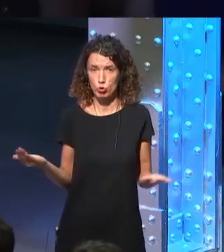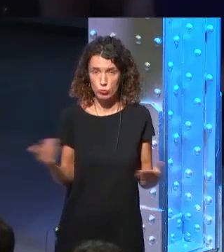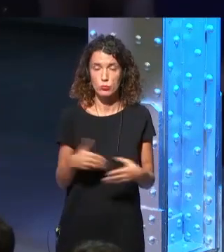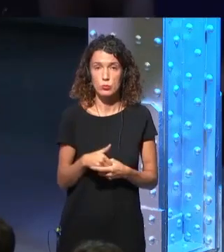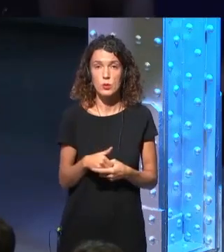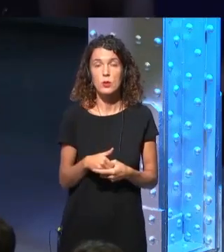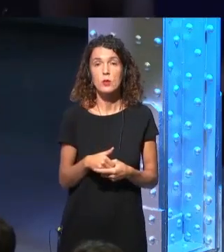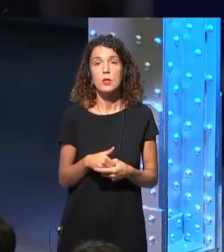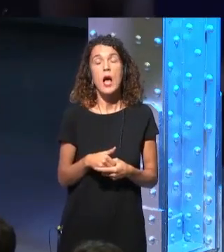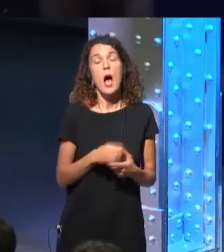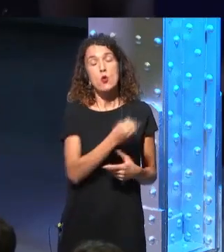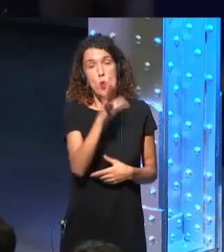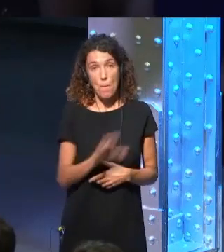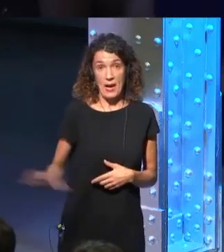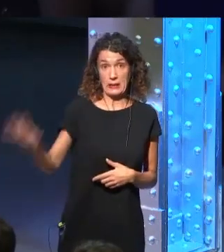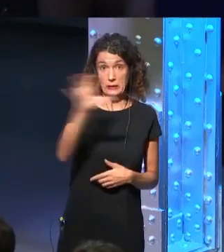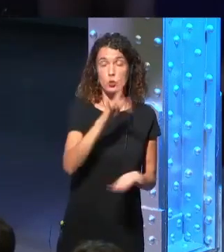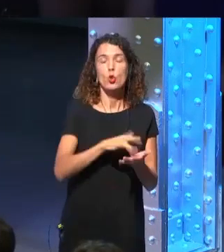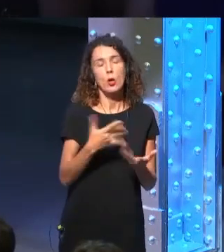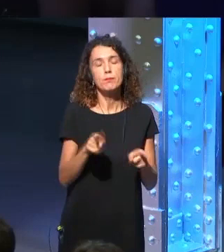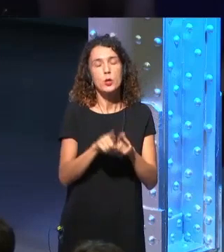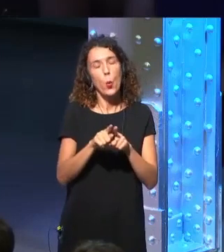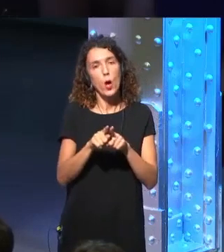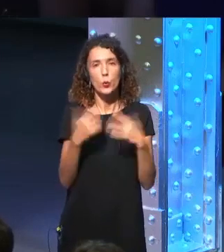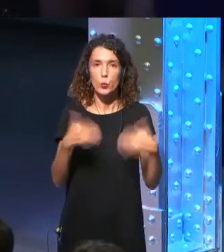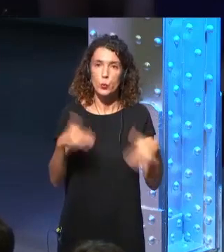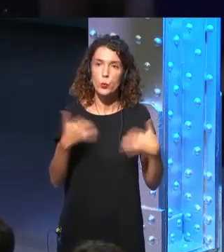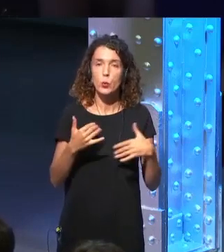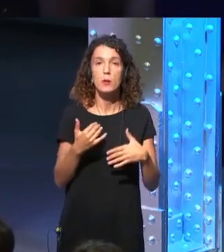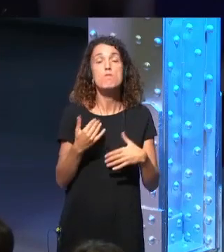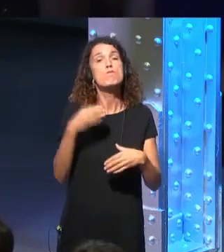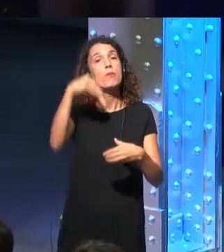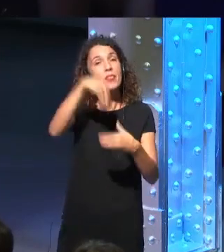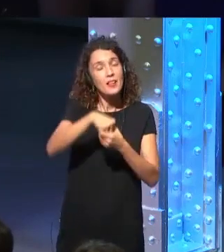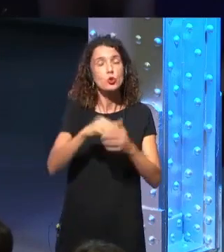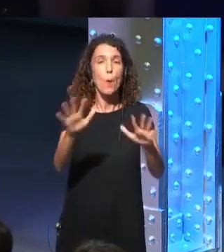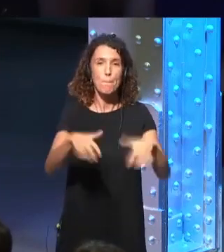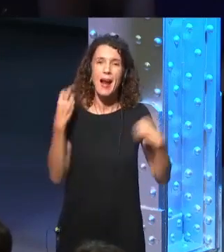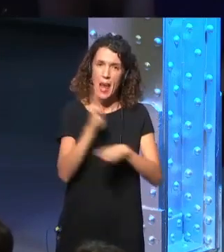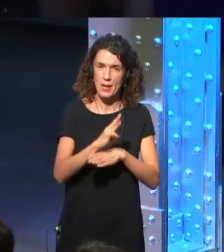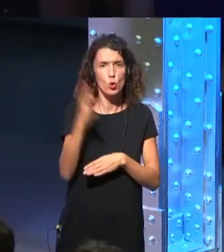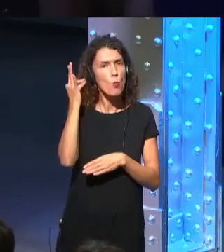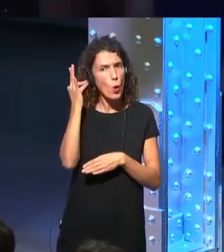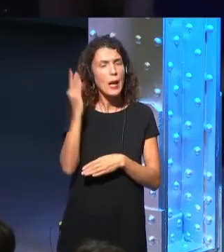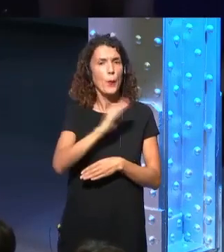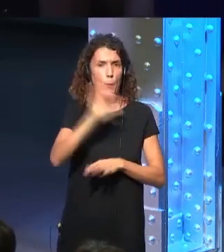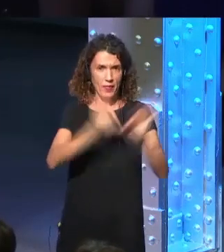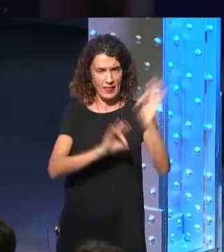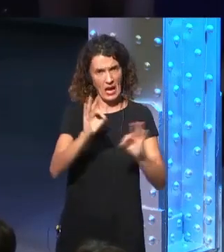que hay países donde hay una gran representación de las mujeres en el Parlamento.